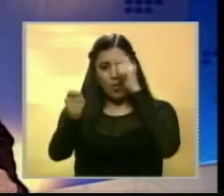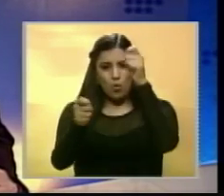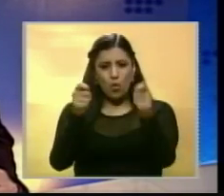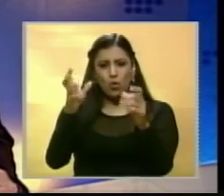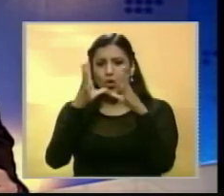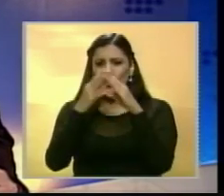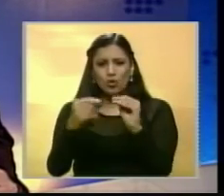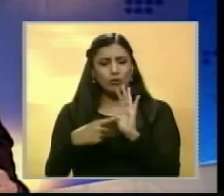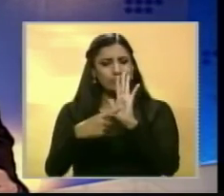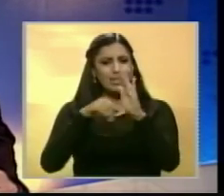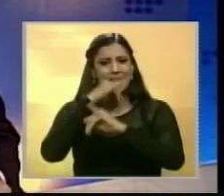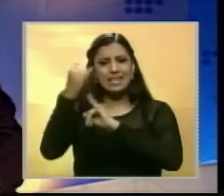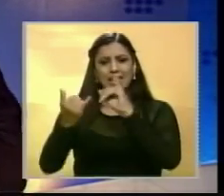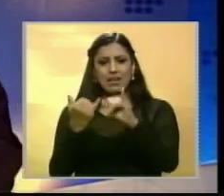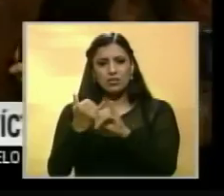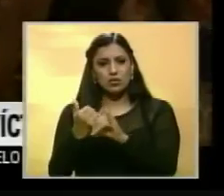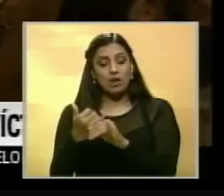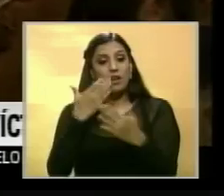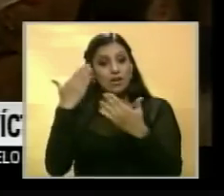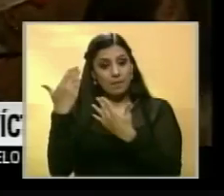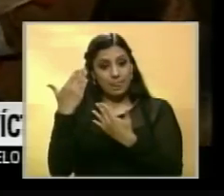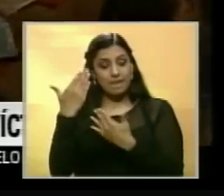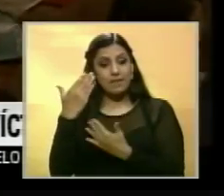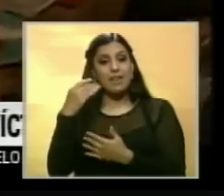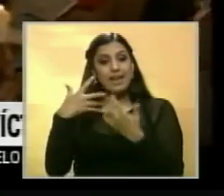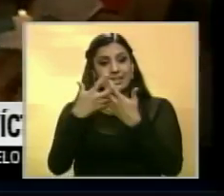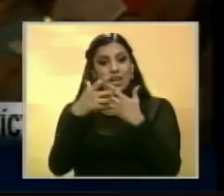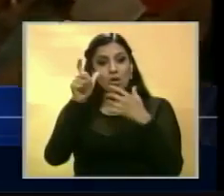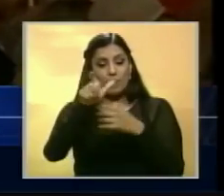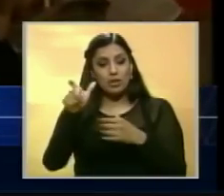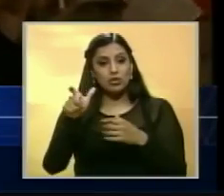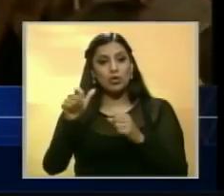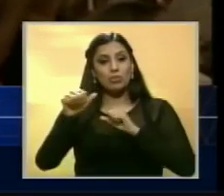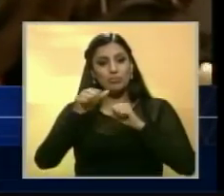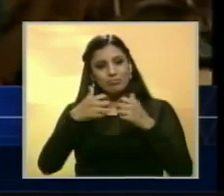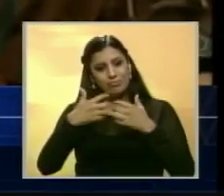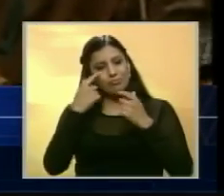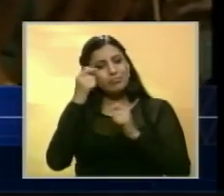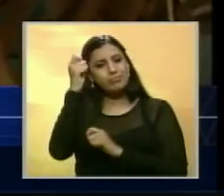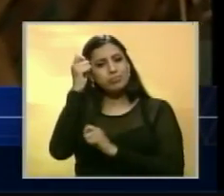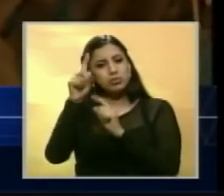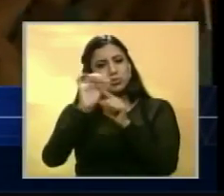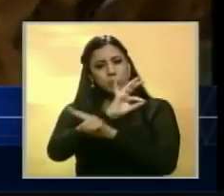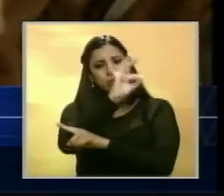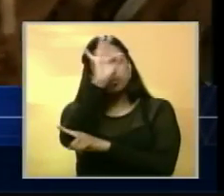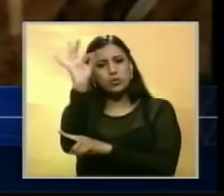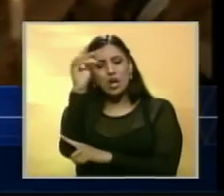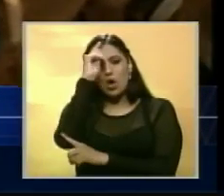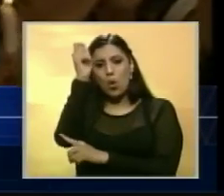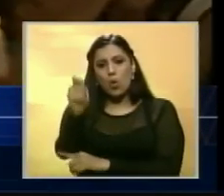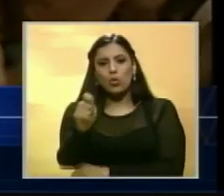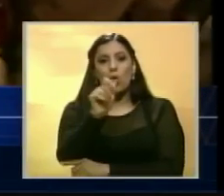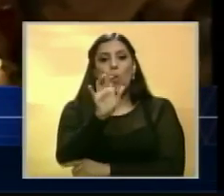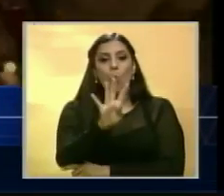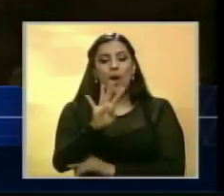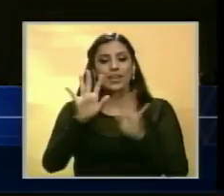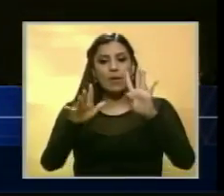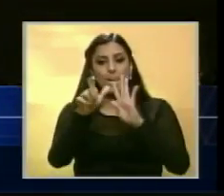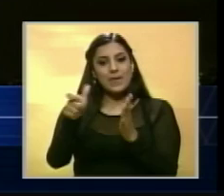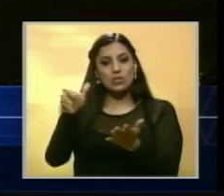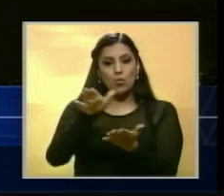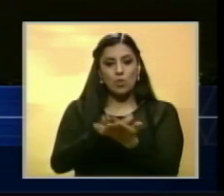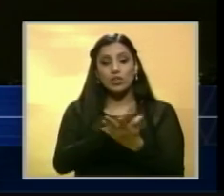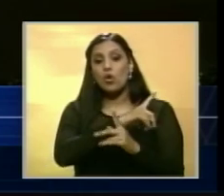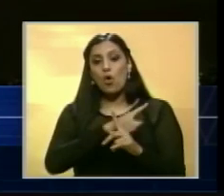de relevancia internacional. En Orlando, residentes locales y activistas hicieron vigilias en conmemoración a los 49